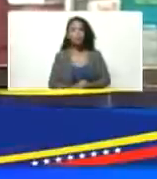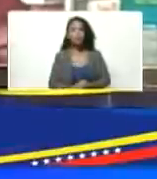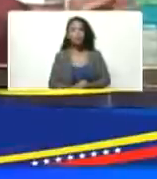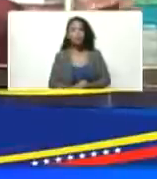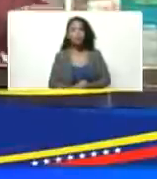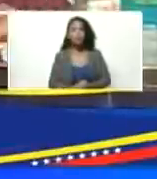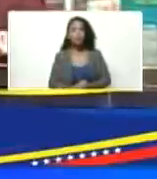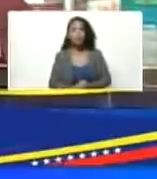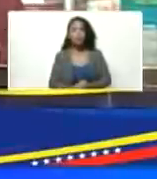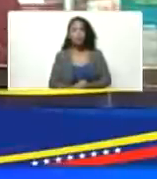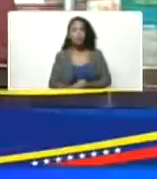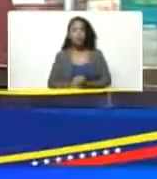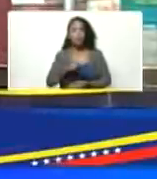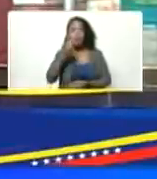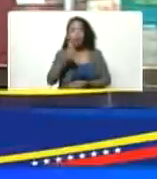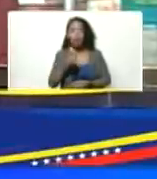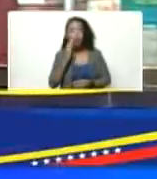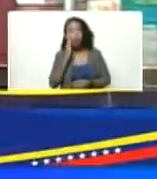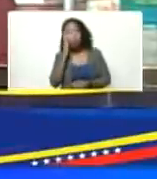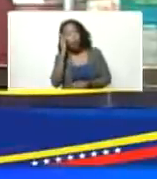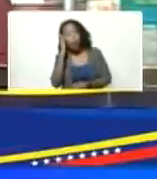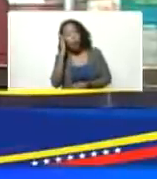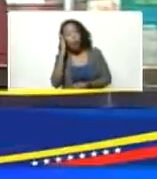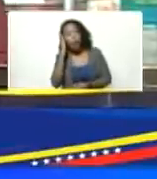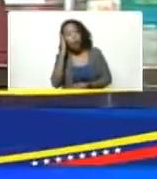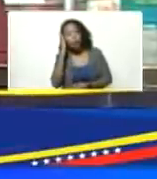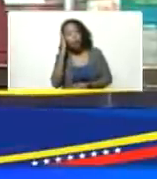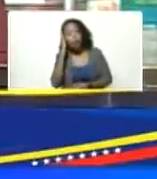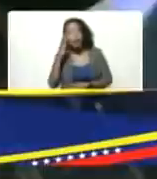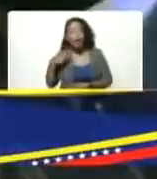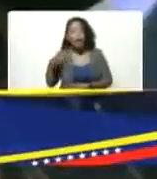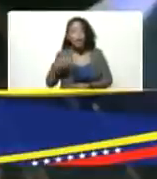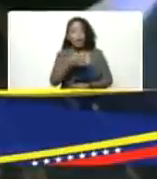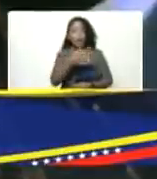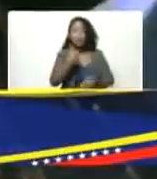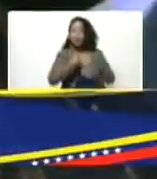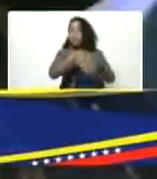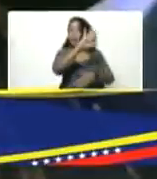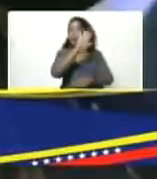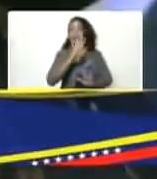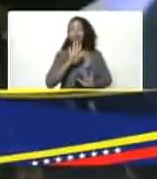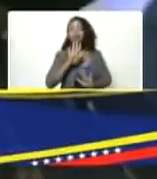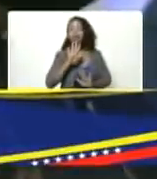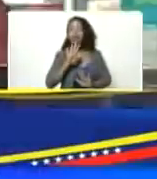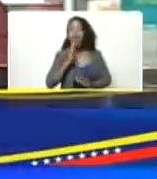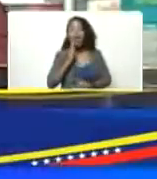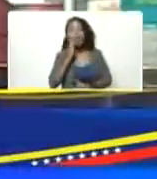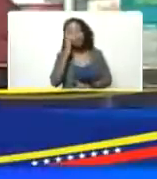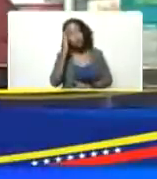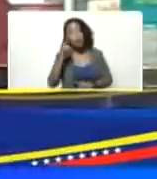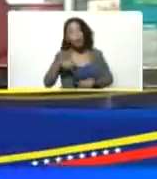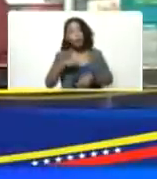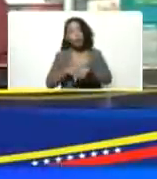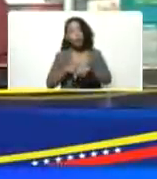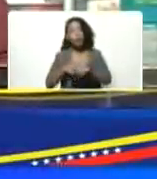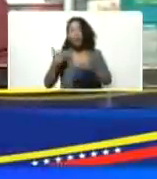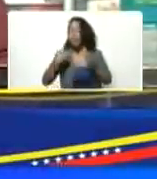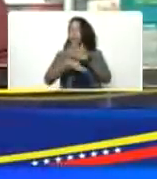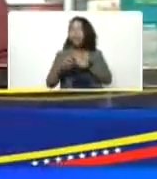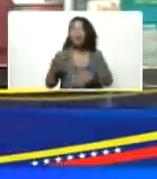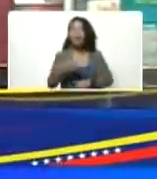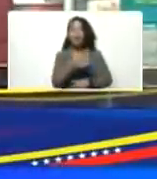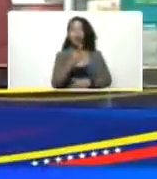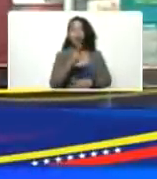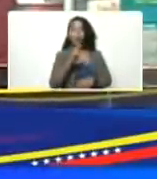Camarón que se duerme, se lo lleva la corriente. El que se duerme en esta época se lo lleva la corriente.